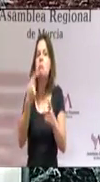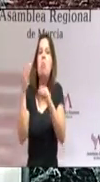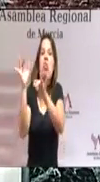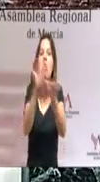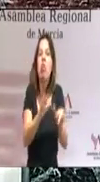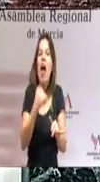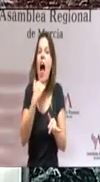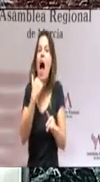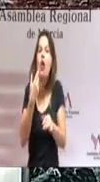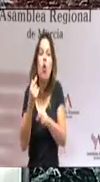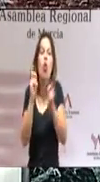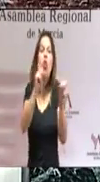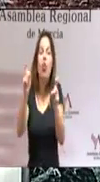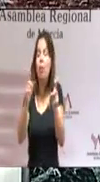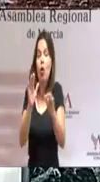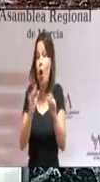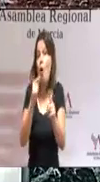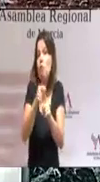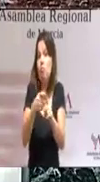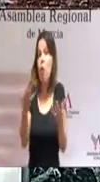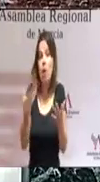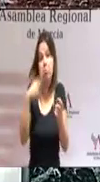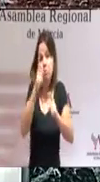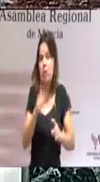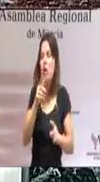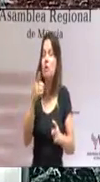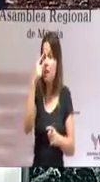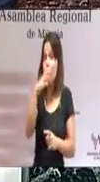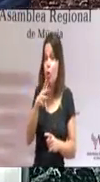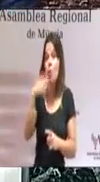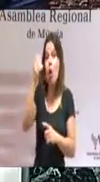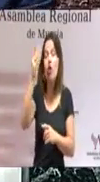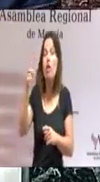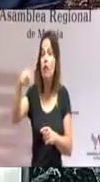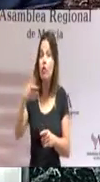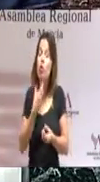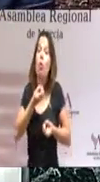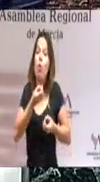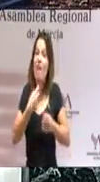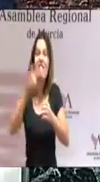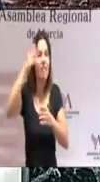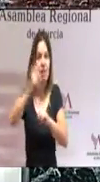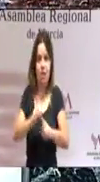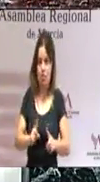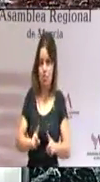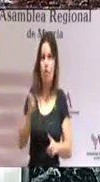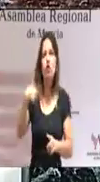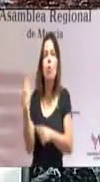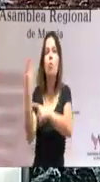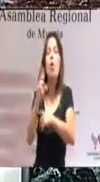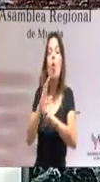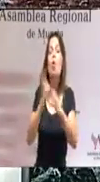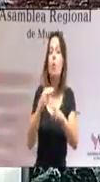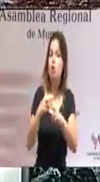lleva a ningún sitio. ¿Y sabe por qué? Porque ustedes no han inventado la ideología que propugna. Ustedes representan un partido